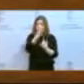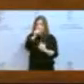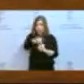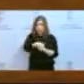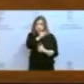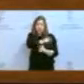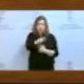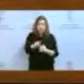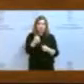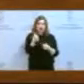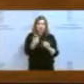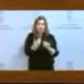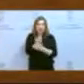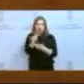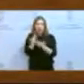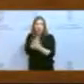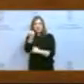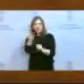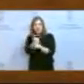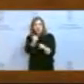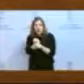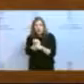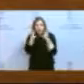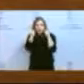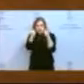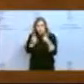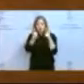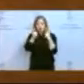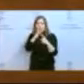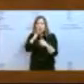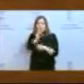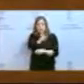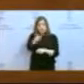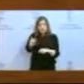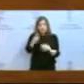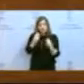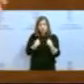que trabaja cada día para mejorar la vida de miles de asturianos y asturianas.